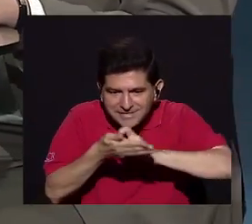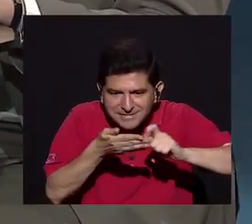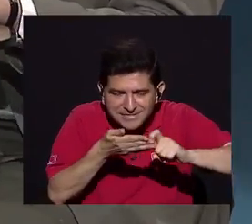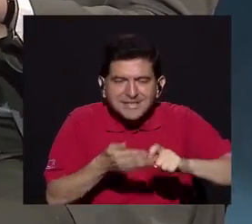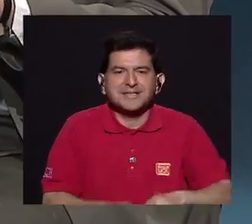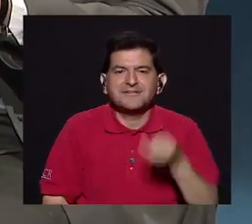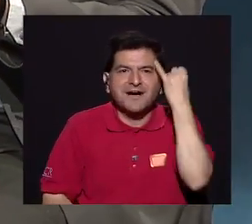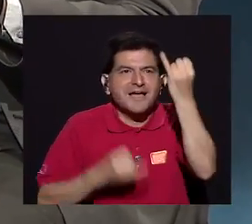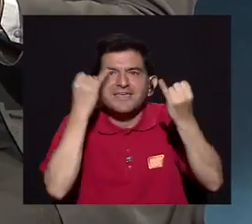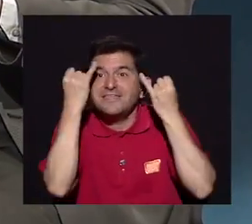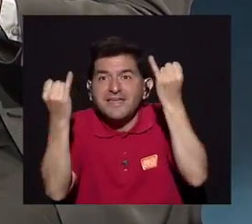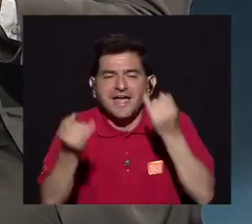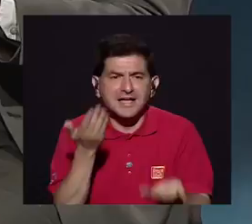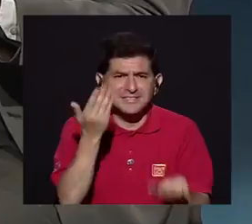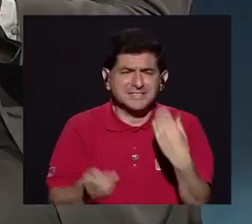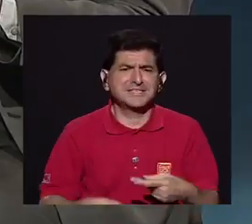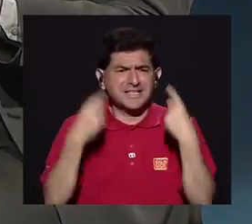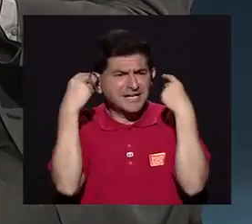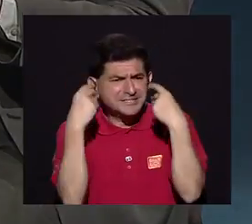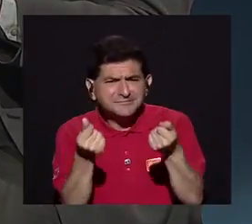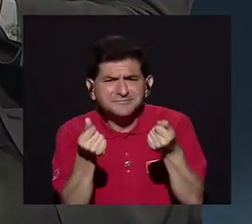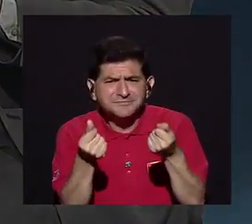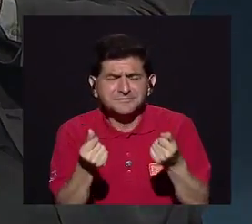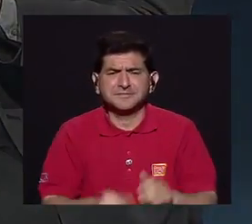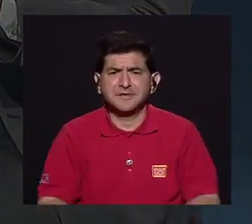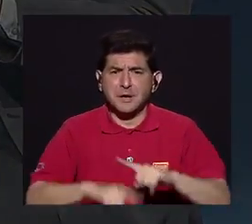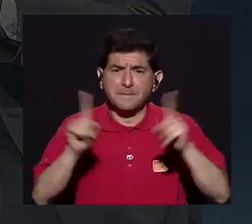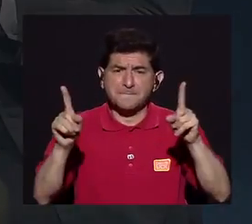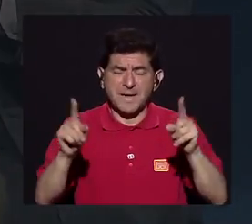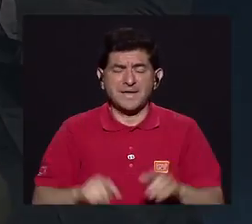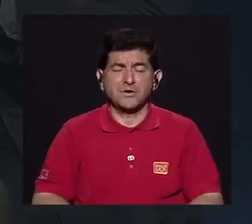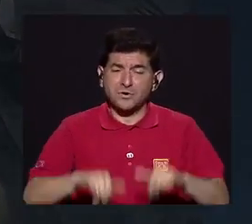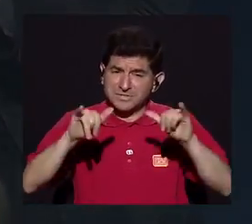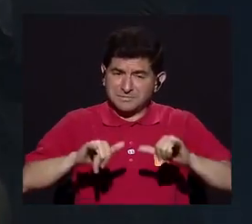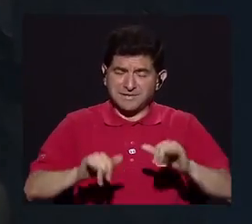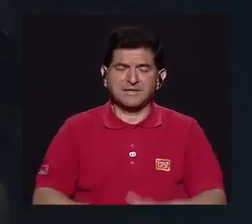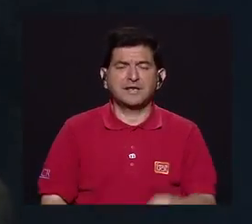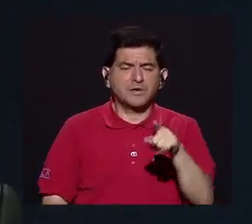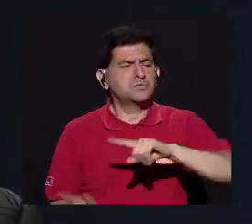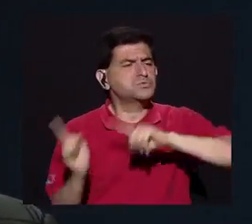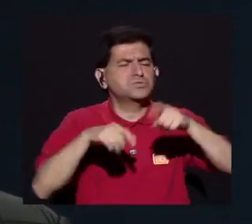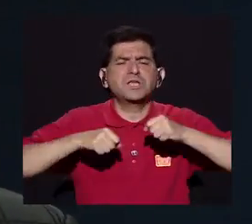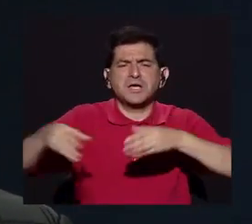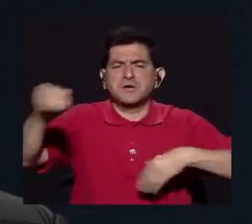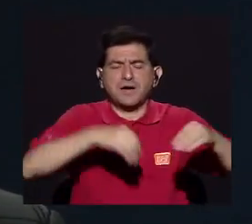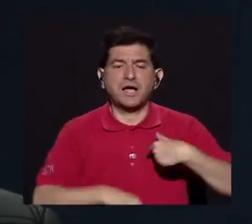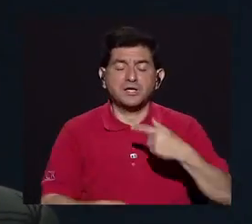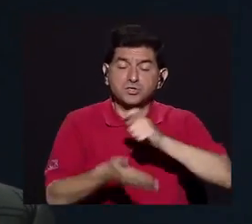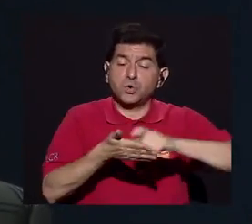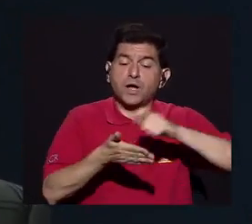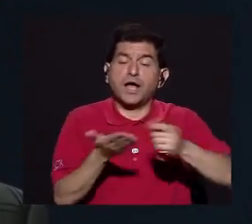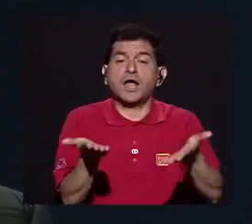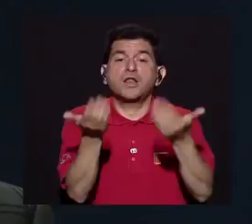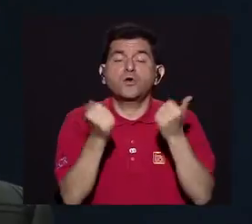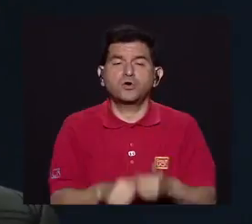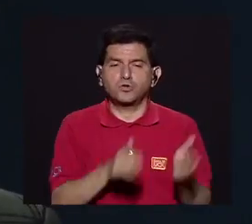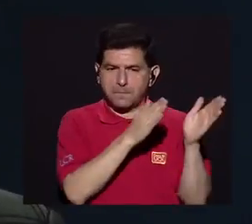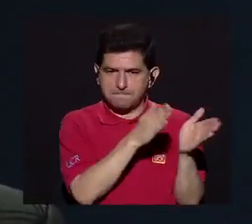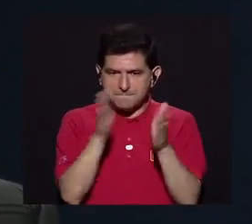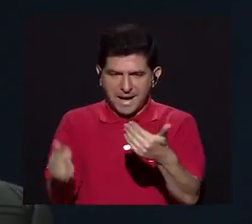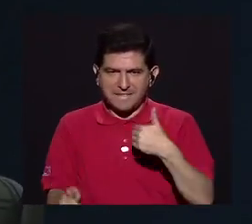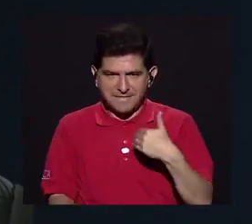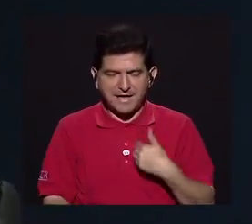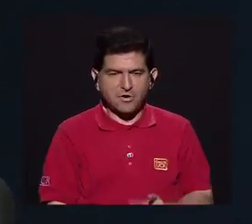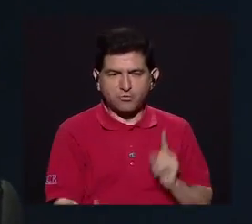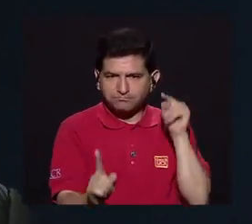Las ideas pueden ser fugaces. Siempre están, pero son fugaces. Entonces, como cuando vamos al supermercado, anoto lo que quiero, tengo un plan